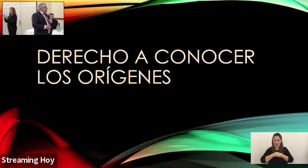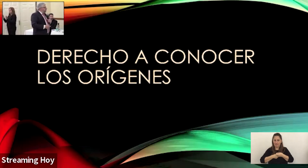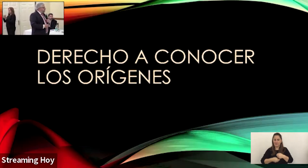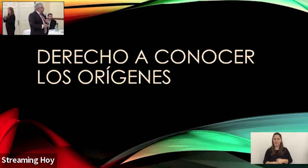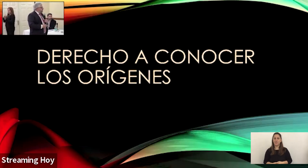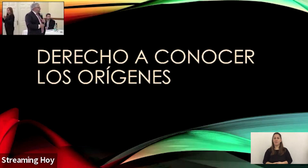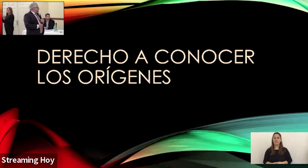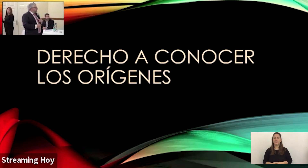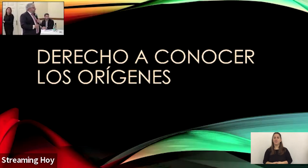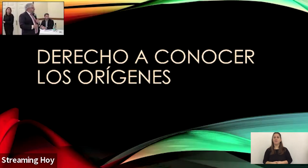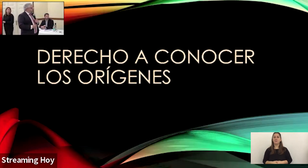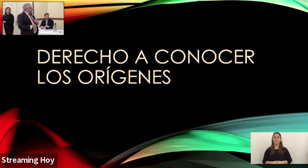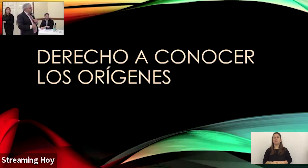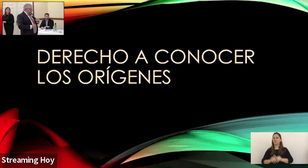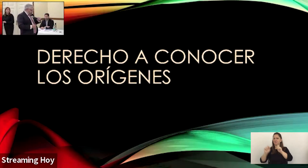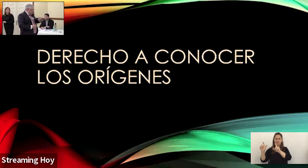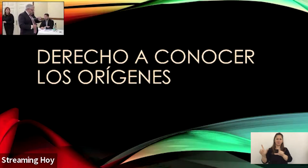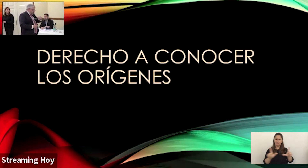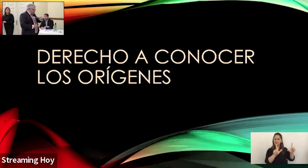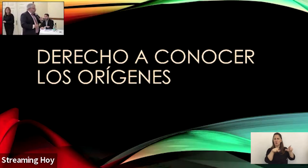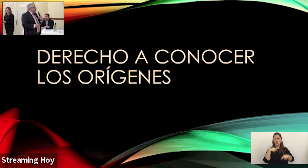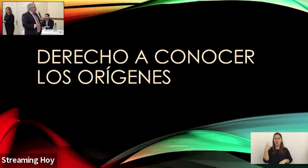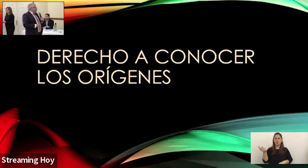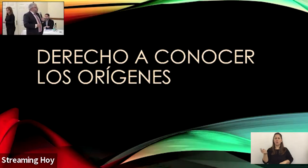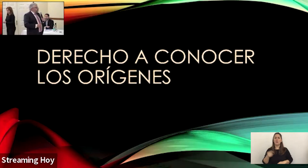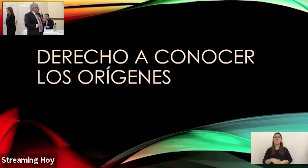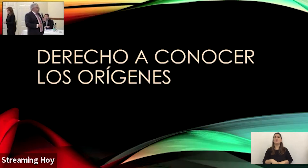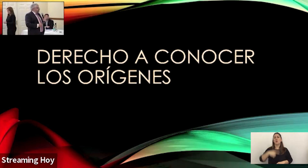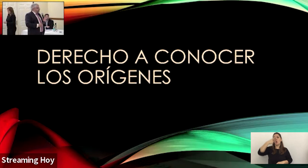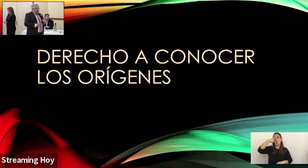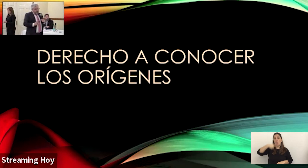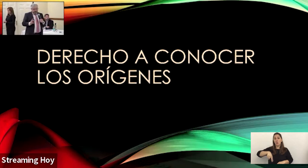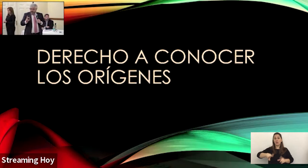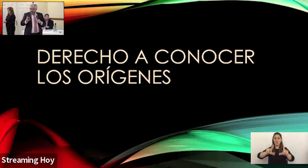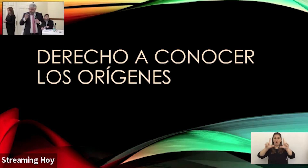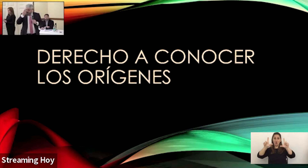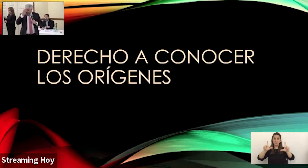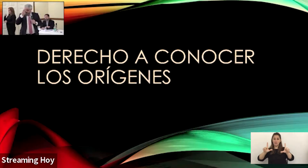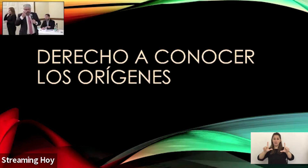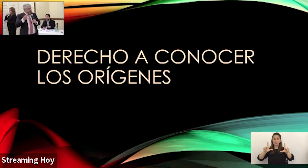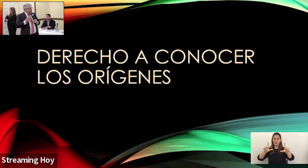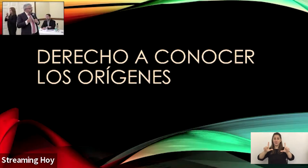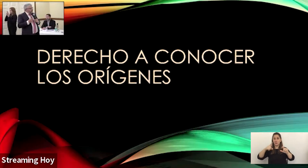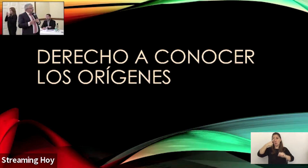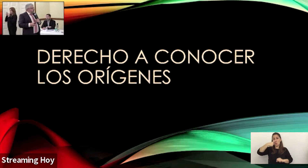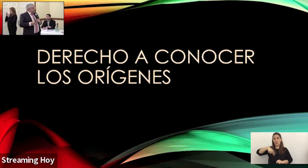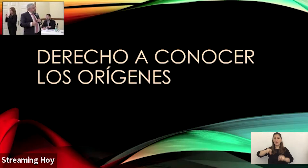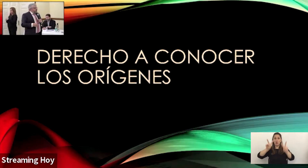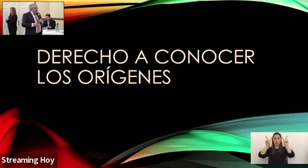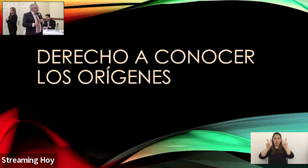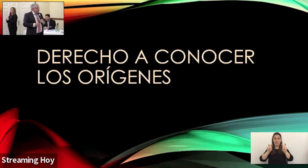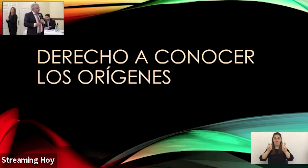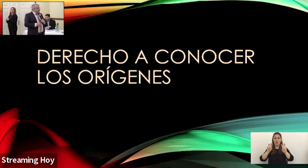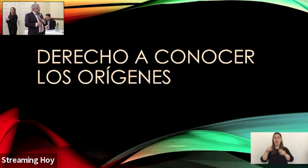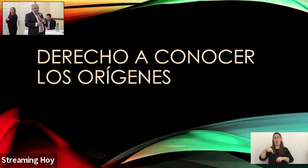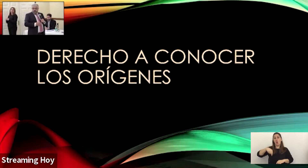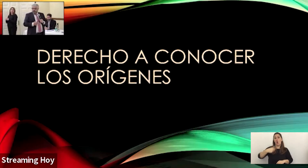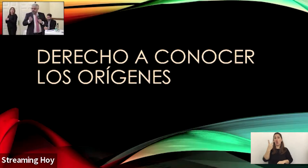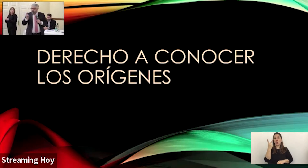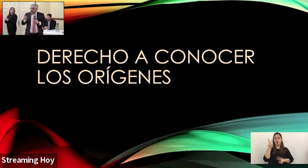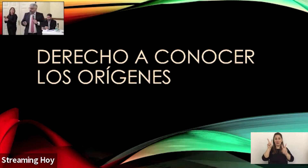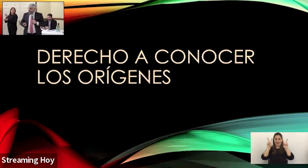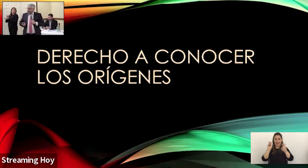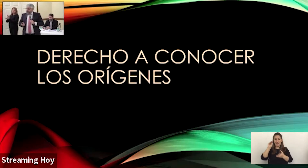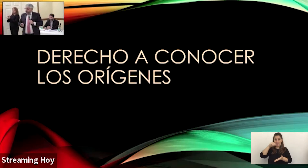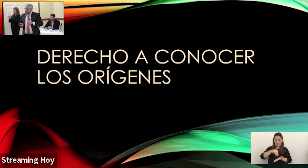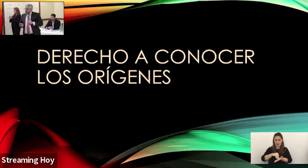Este lo vamos a pasar y vamos a entrar en uno de los últimos temas que vamos a ver dos temas más en el día de hoy, que es el tema